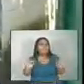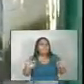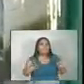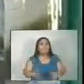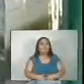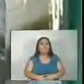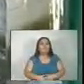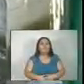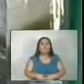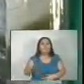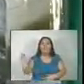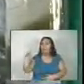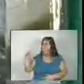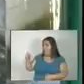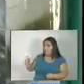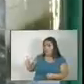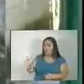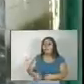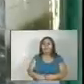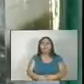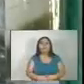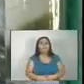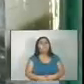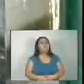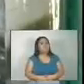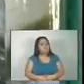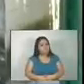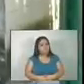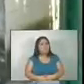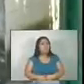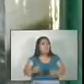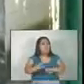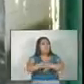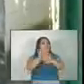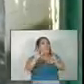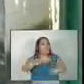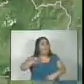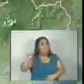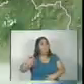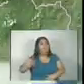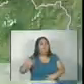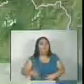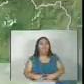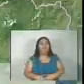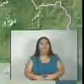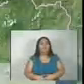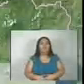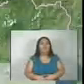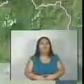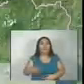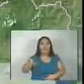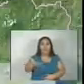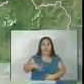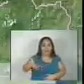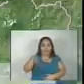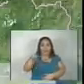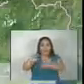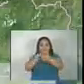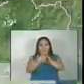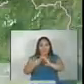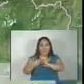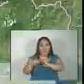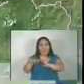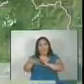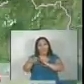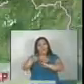¿Ha visto usted positiva la medida que se ha notado? Sí, claro, claro que sí. El reparto se ubica al norte